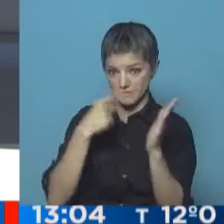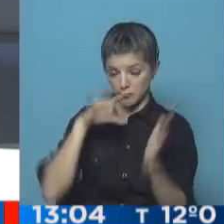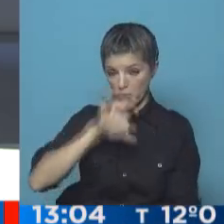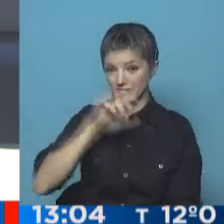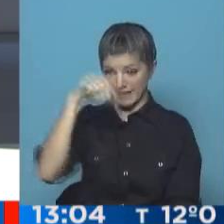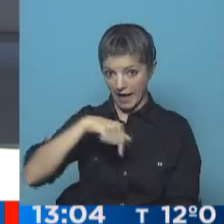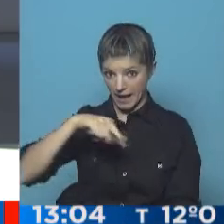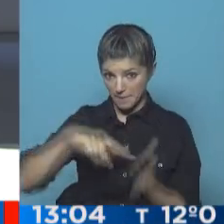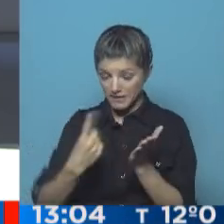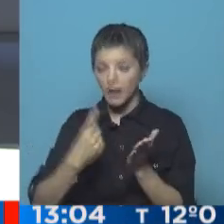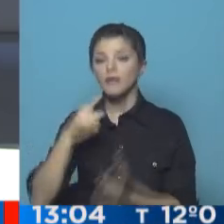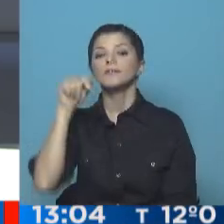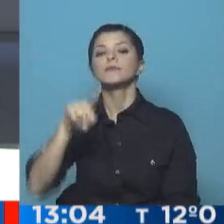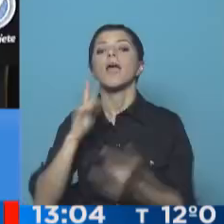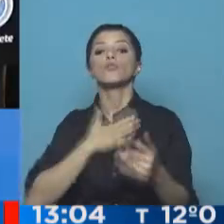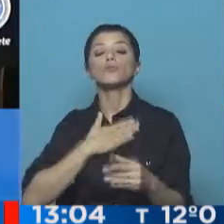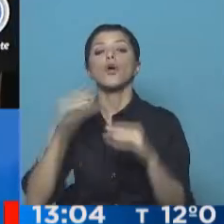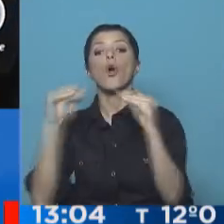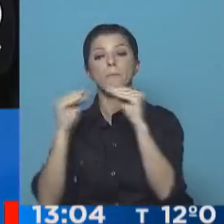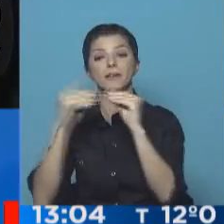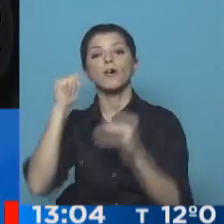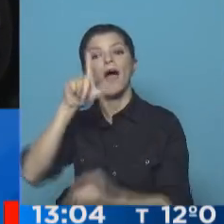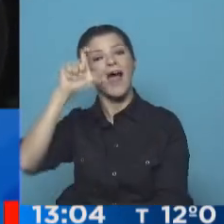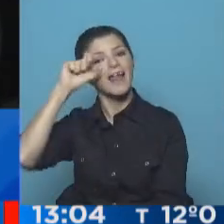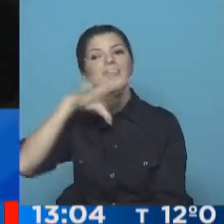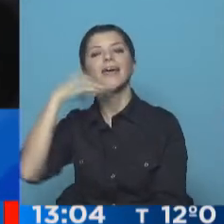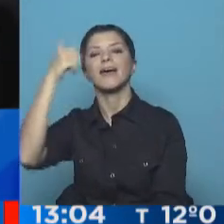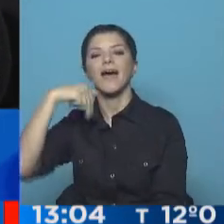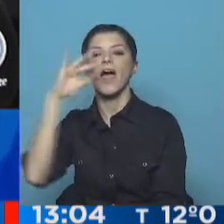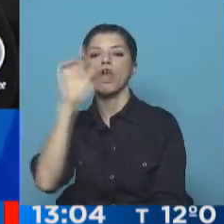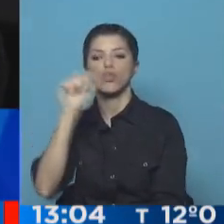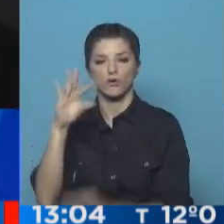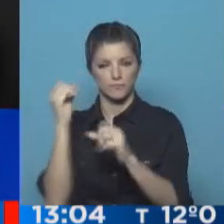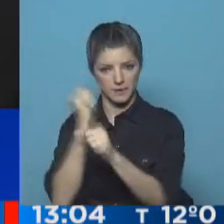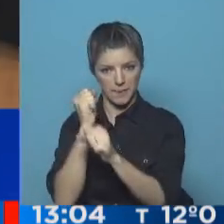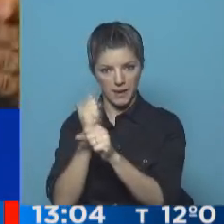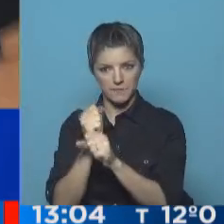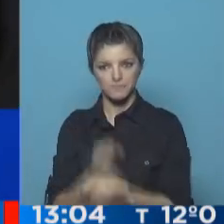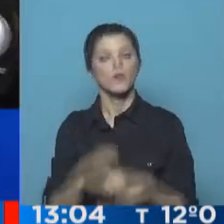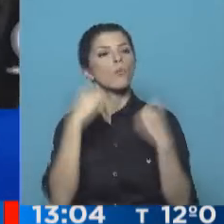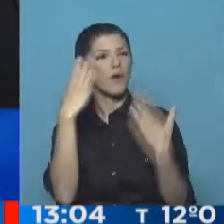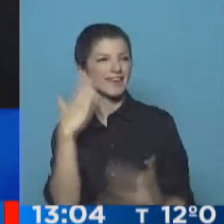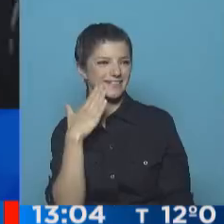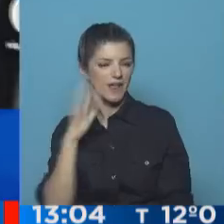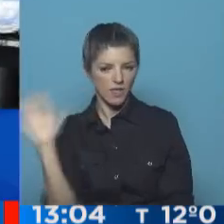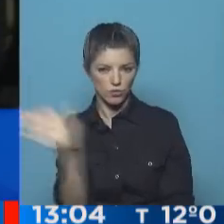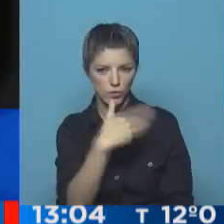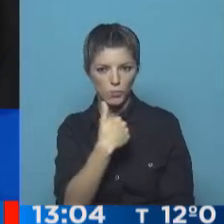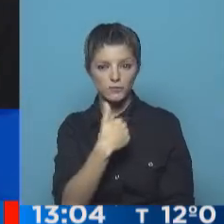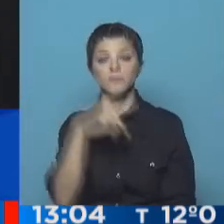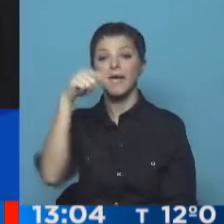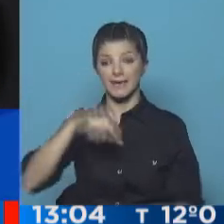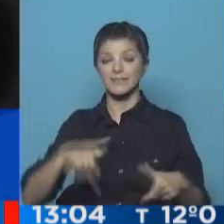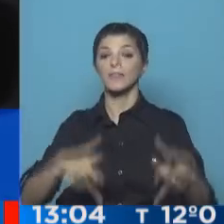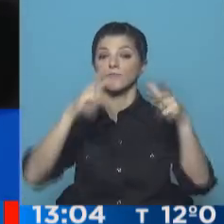Ahí está trabajando en el lugar Alejandro puertas Hola Alejandro Buenas tardes cómo estás Roberto Cómo están todos en casa y estamos en un cuarto